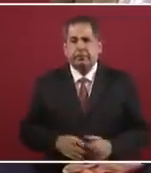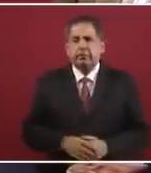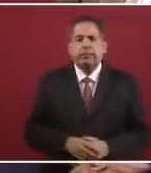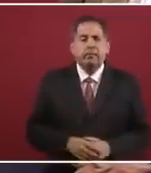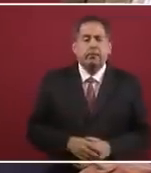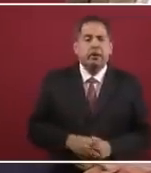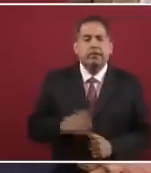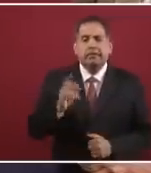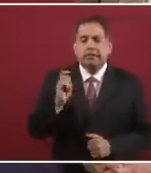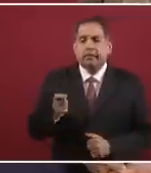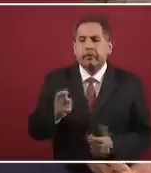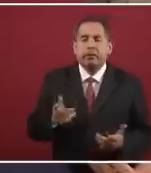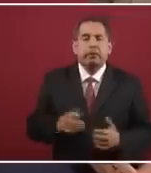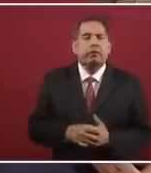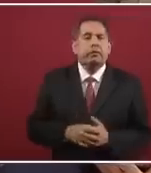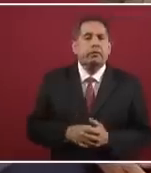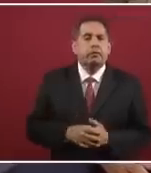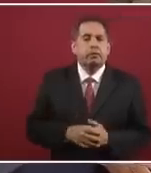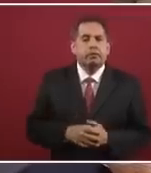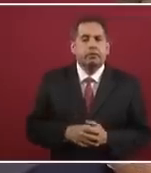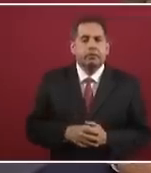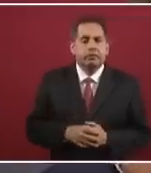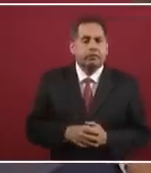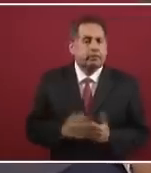no es que esté